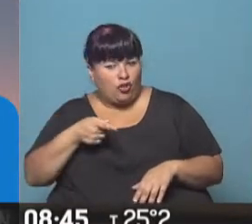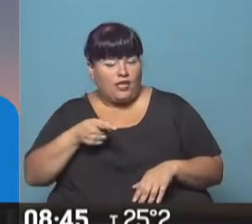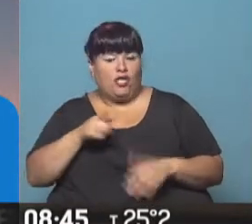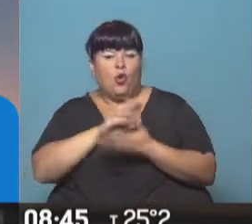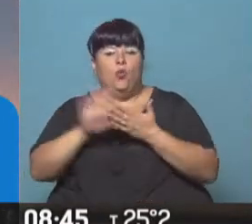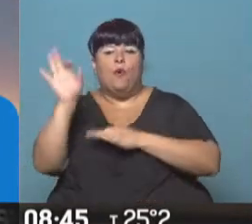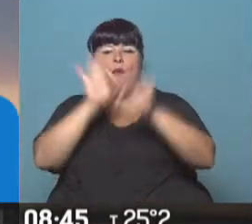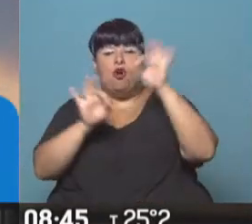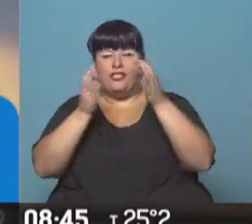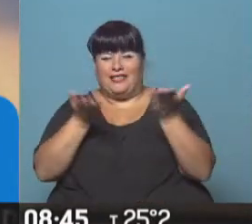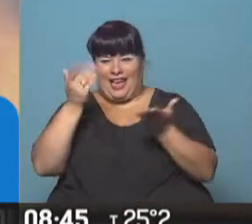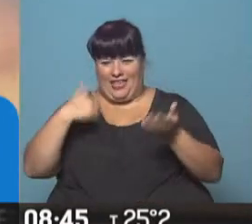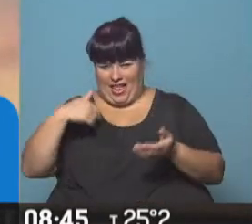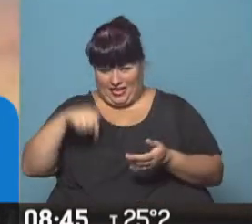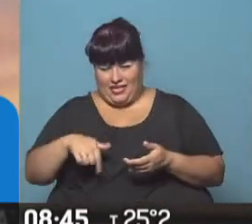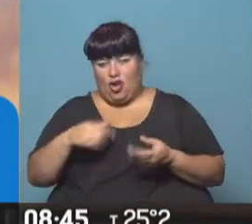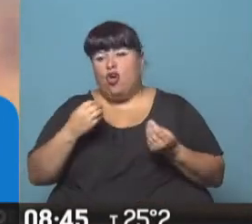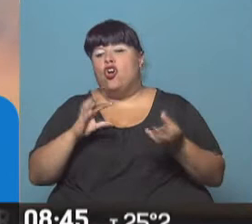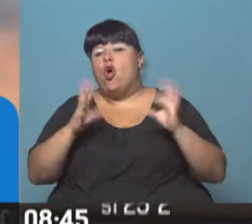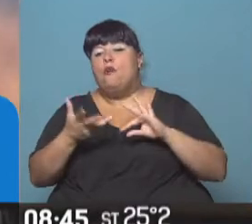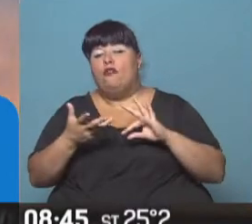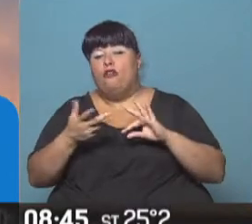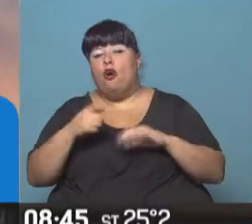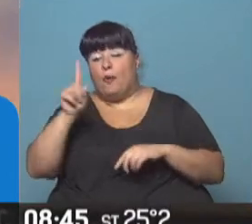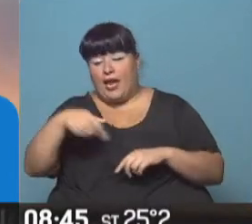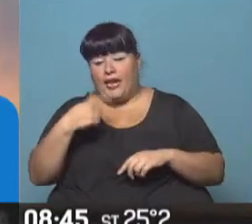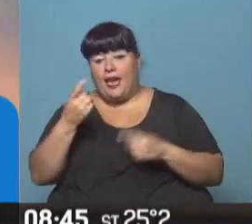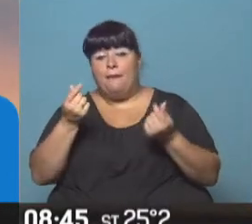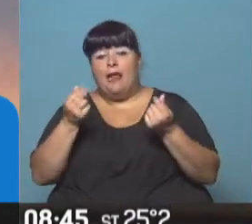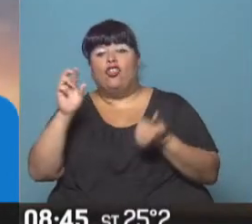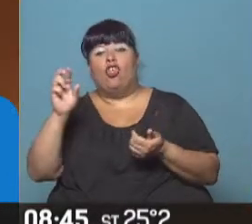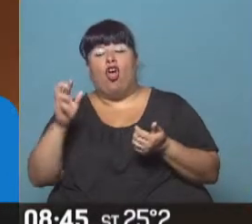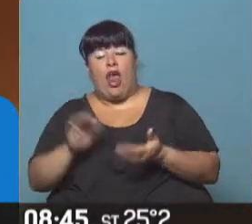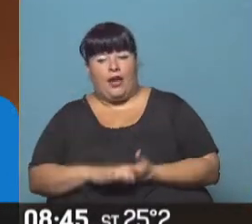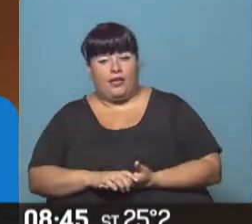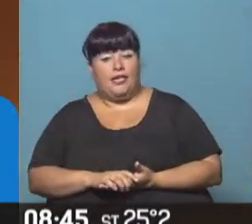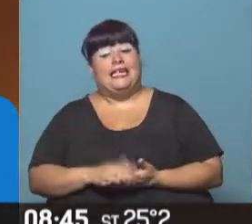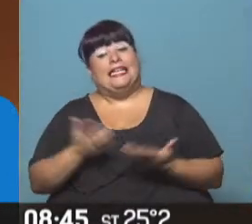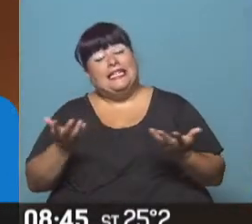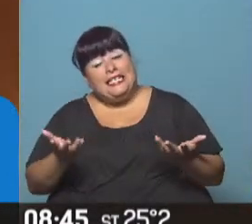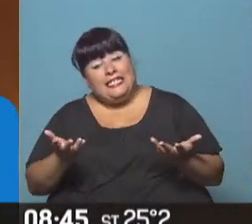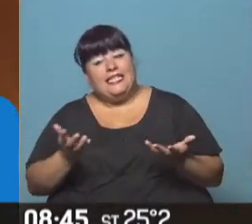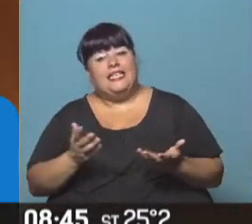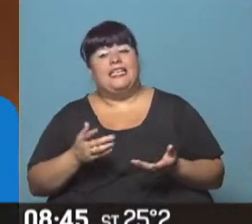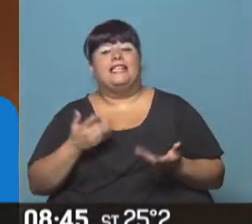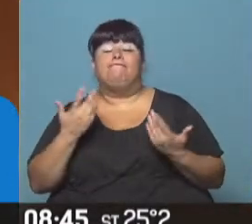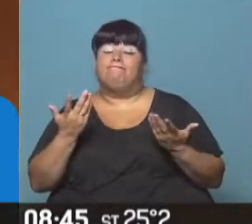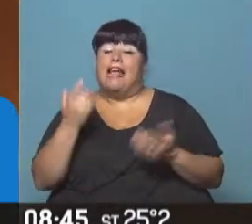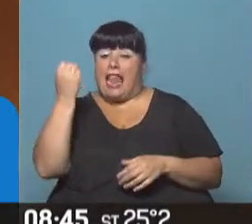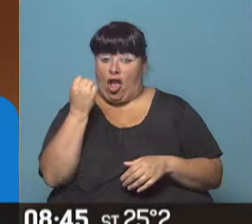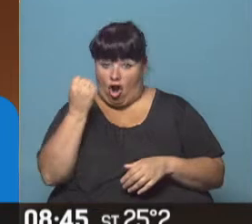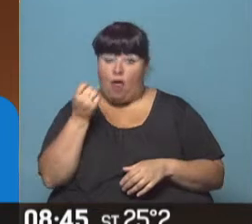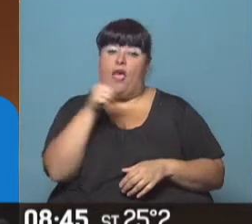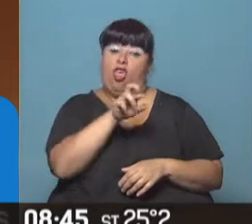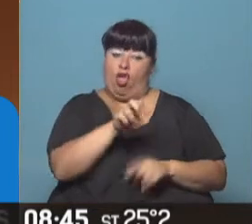nueva tasa de referencia en el país, ¿de qué manera influye en la cotización del dólar? Y mira, influye en la economía y